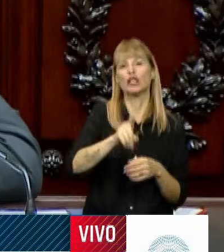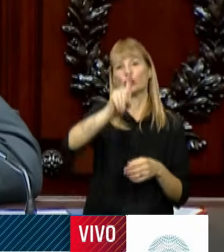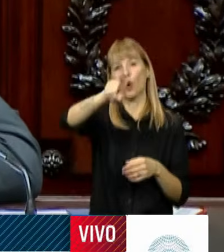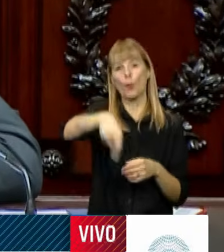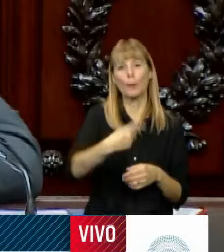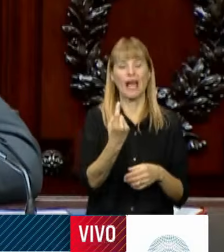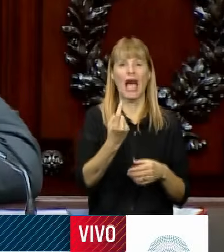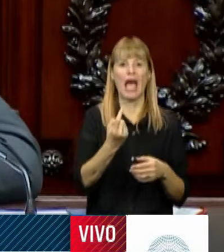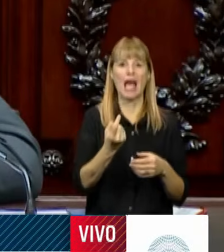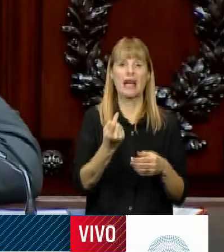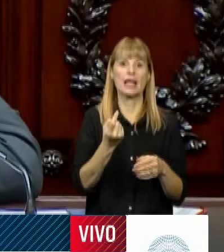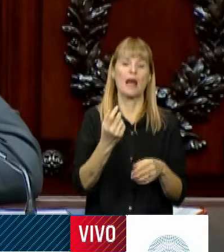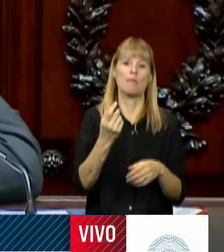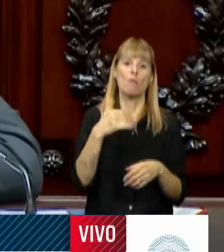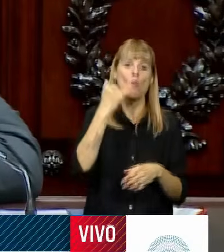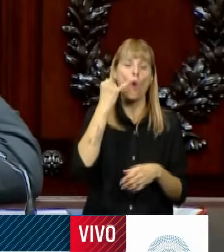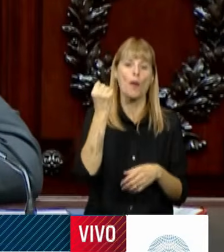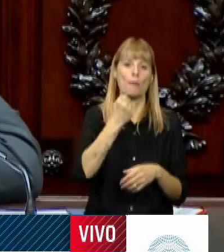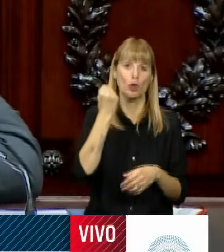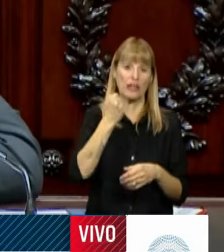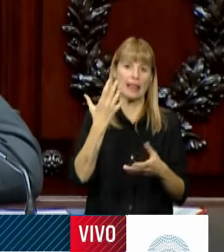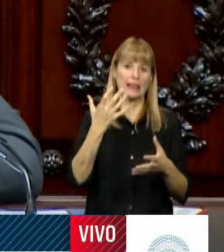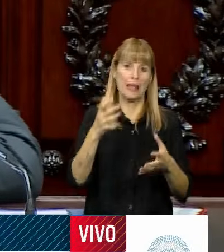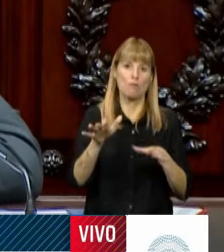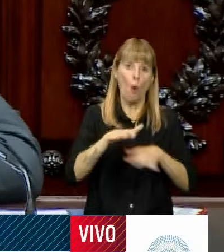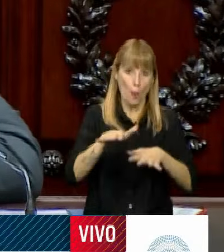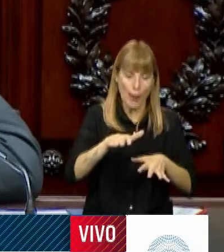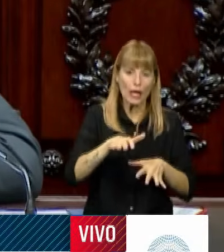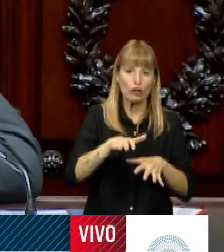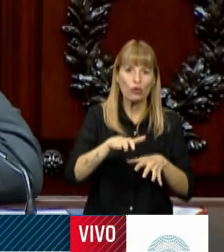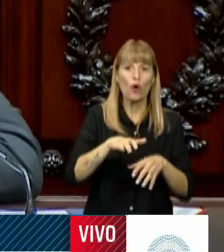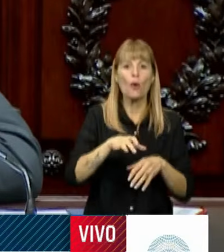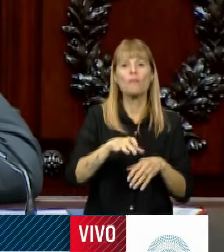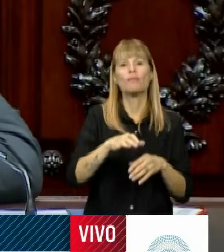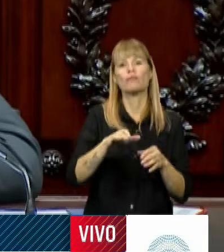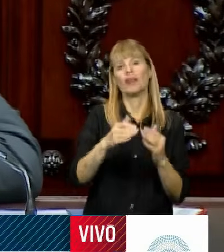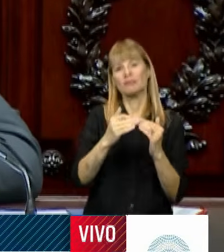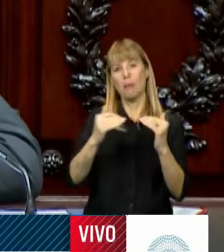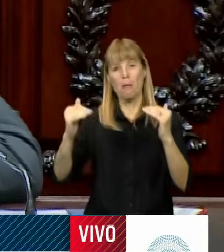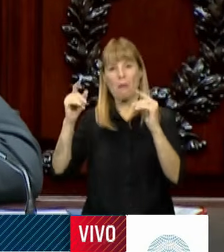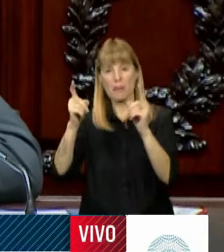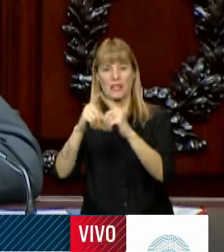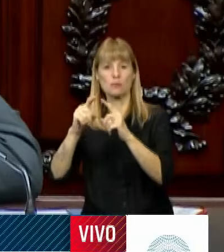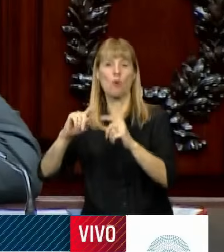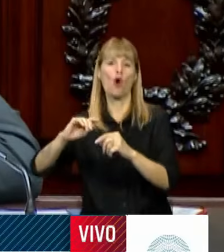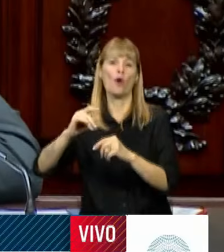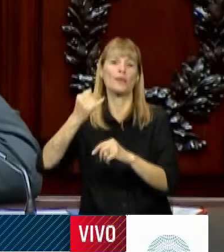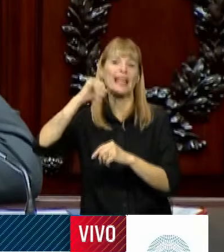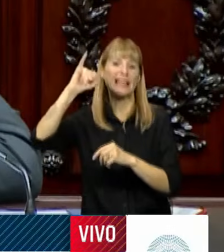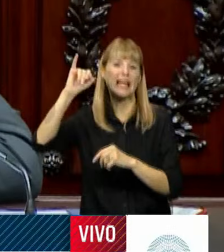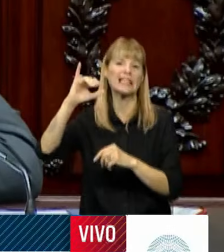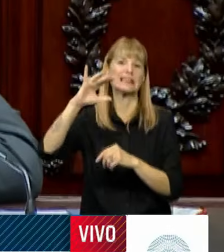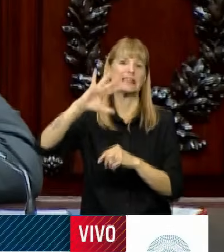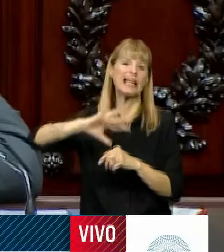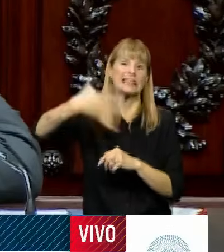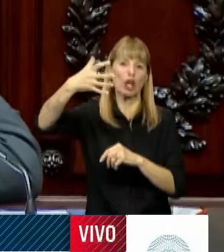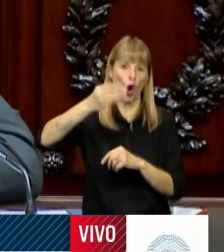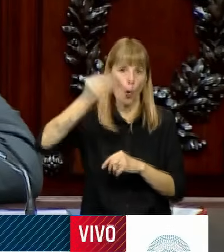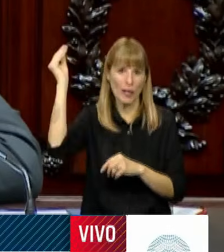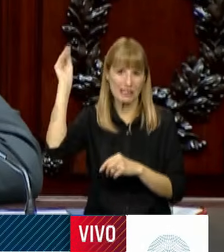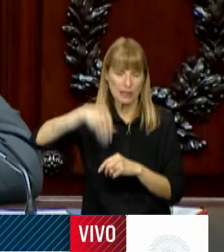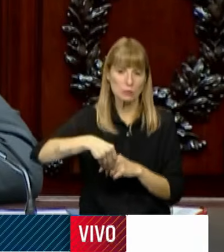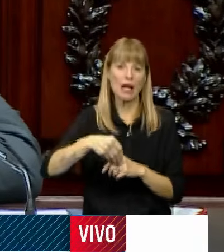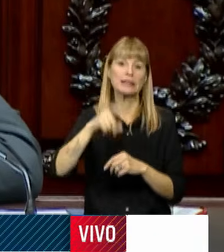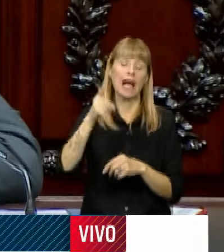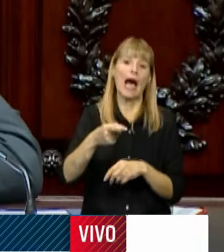las corridas más importantes de los últimos años. Y a la par, las tasas de interés se quintuplicaron, estresando al límite la